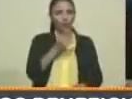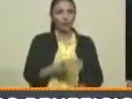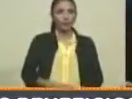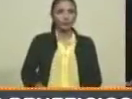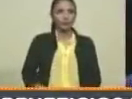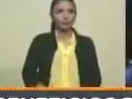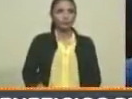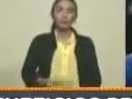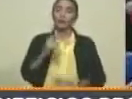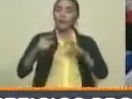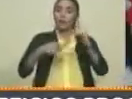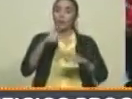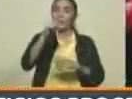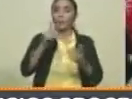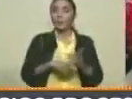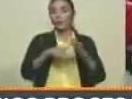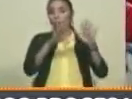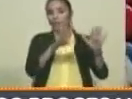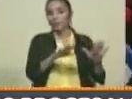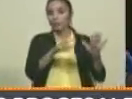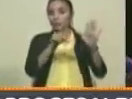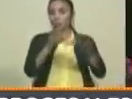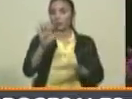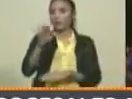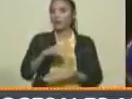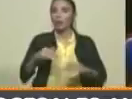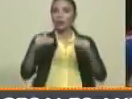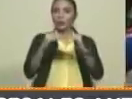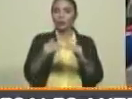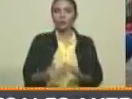En 1965 fue igual.